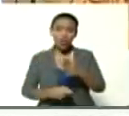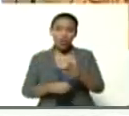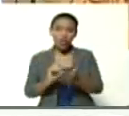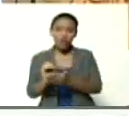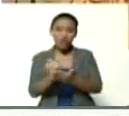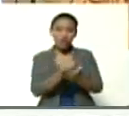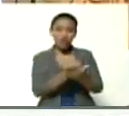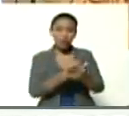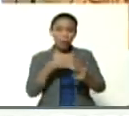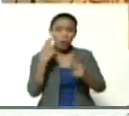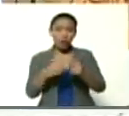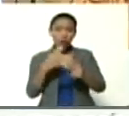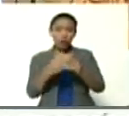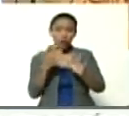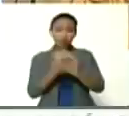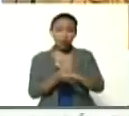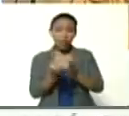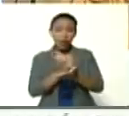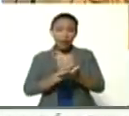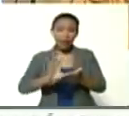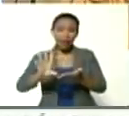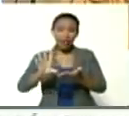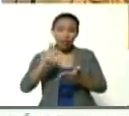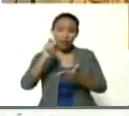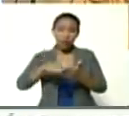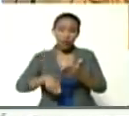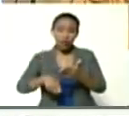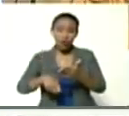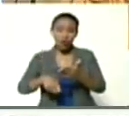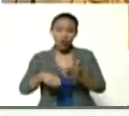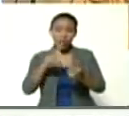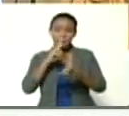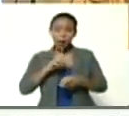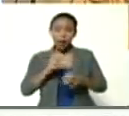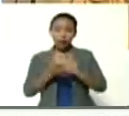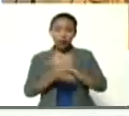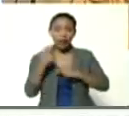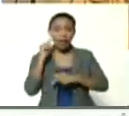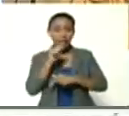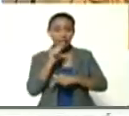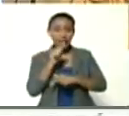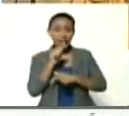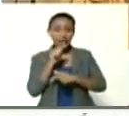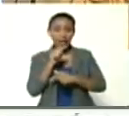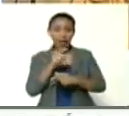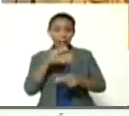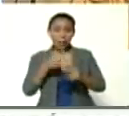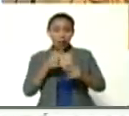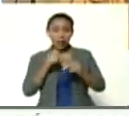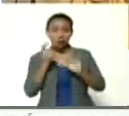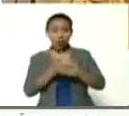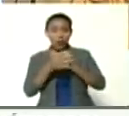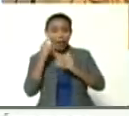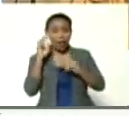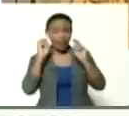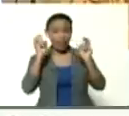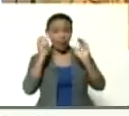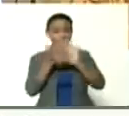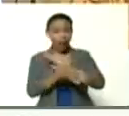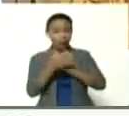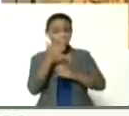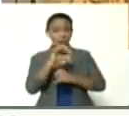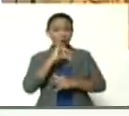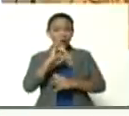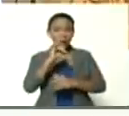reclasificar el riesgo crediticio. Como saben, la clasificación del riesgo crediticio le informa a